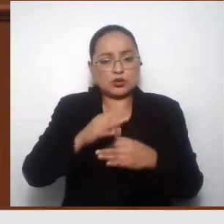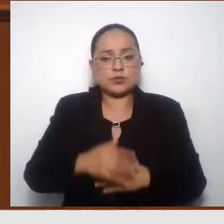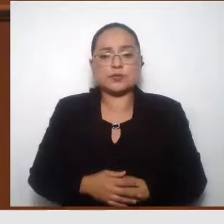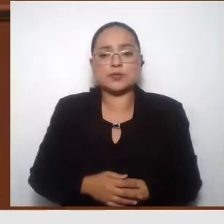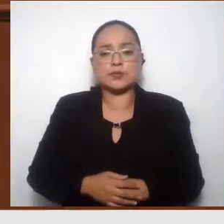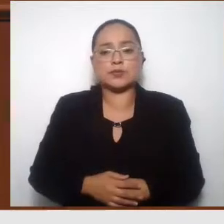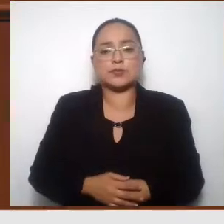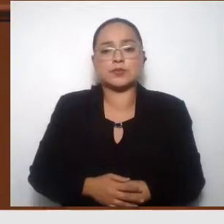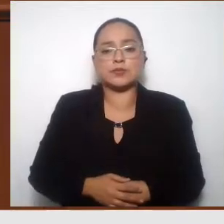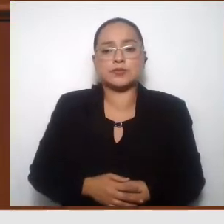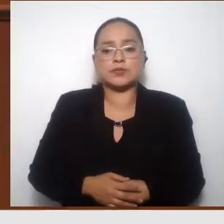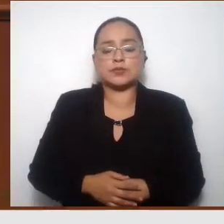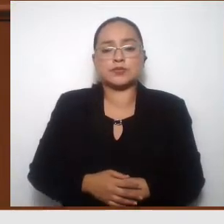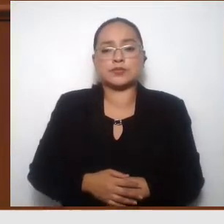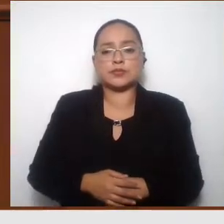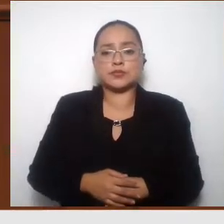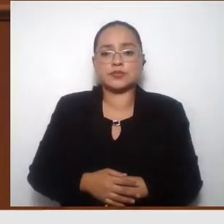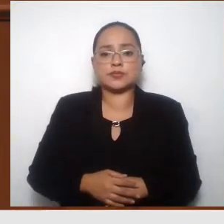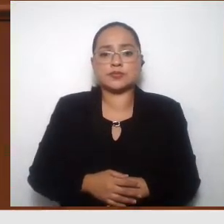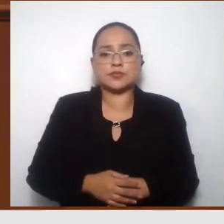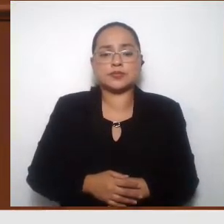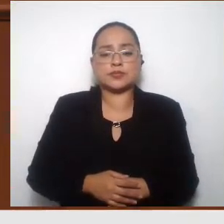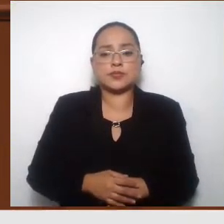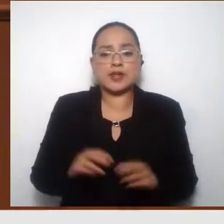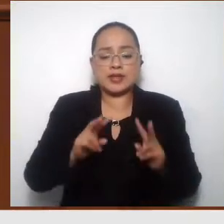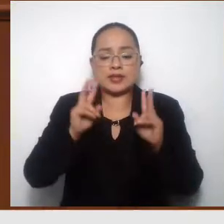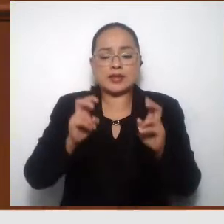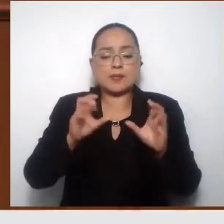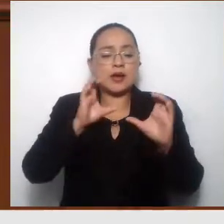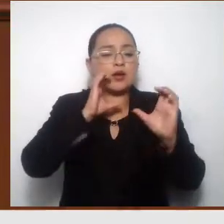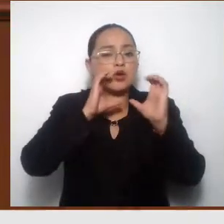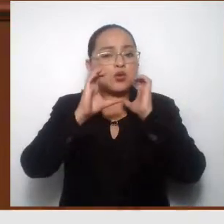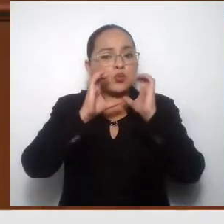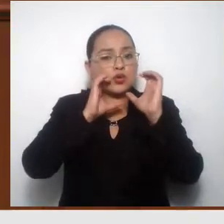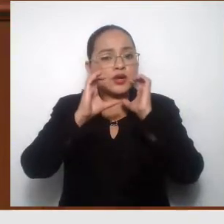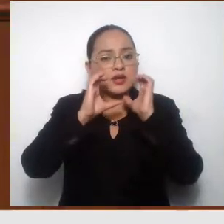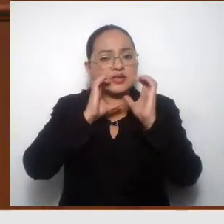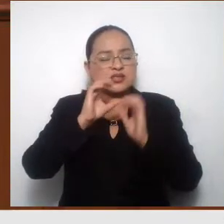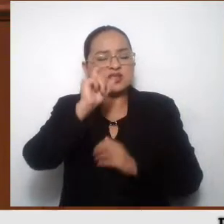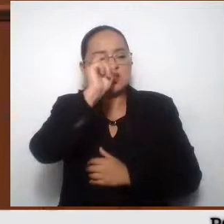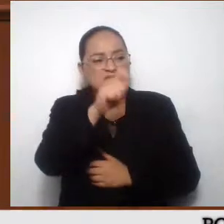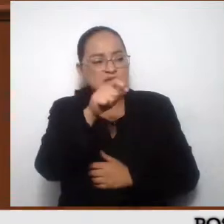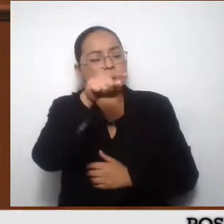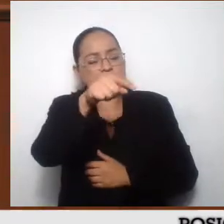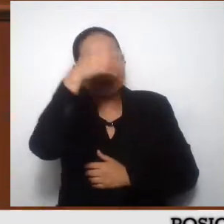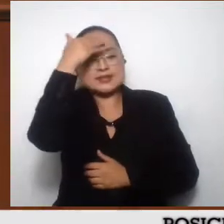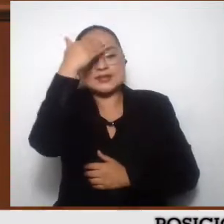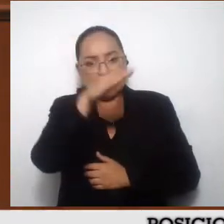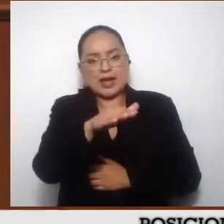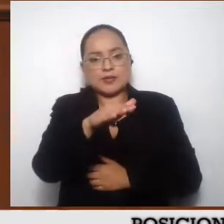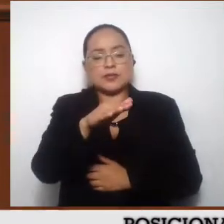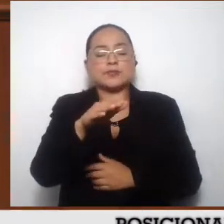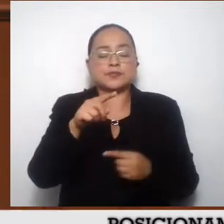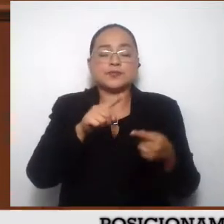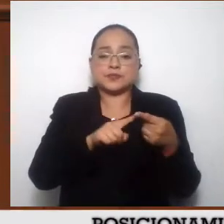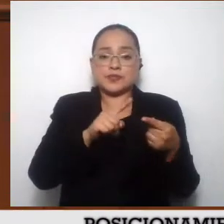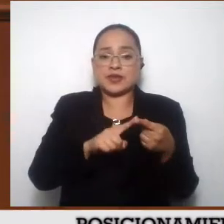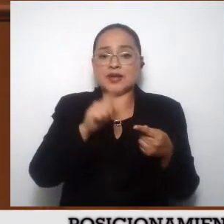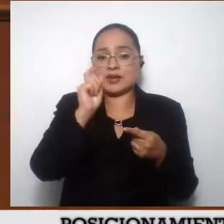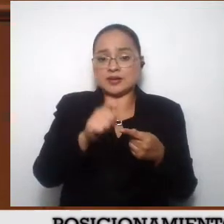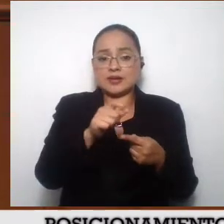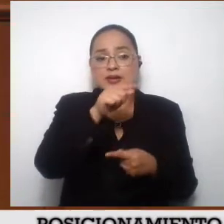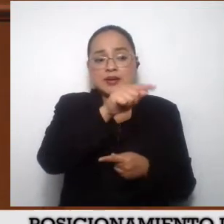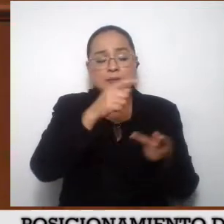Si lo colocan en el proceso de la comunicación, entenderán lo que les digo. Por un lado, permite al